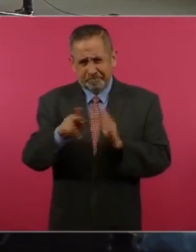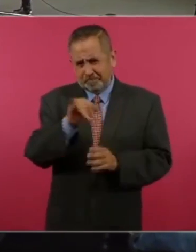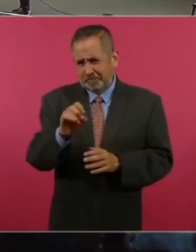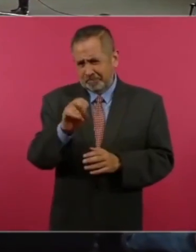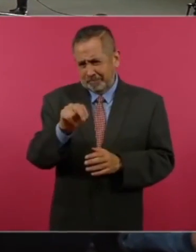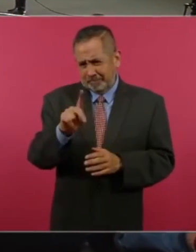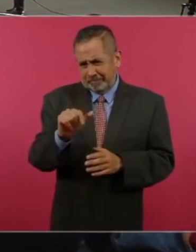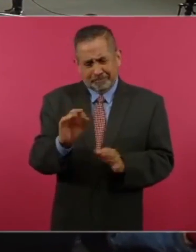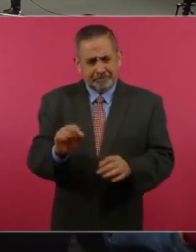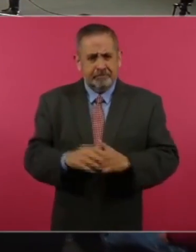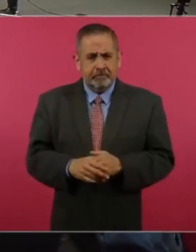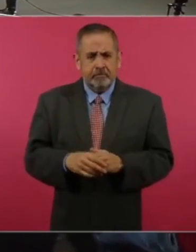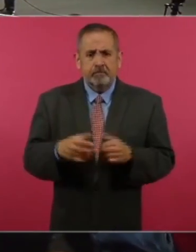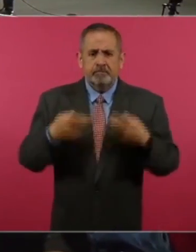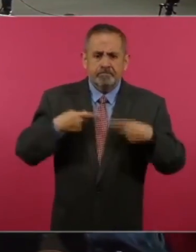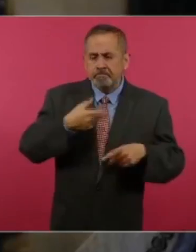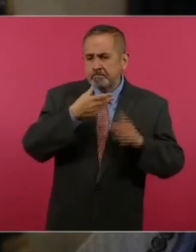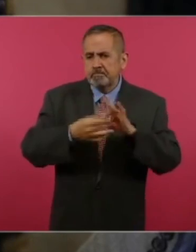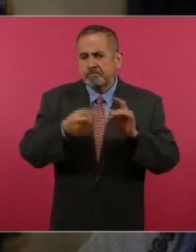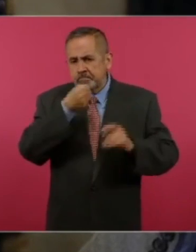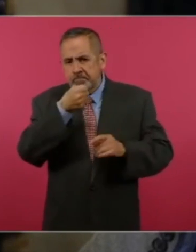tiene periodistas